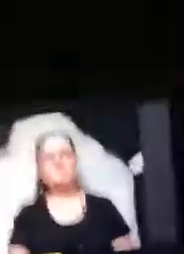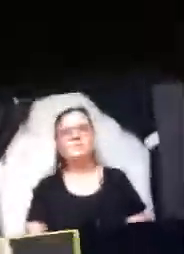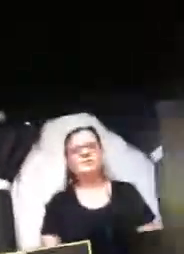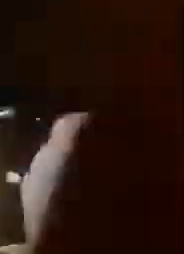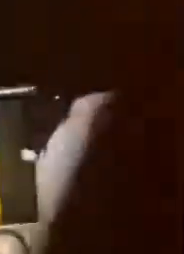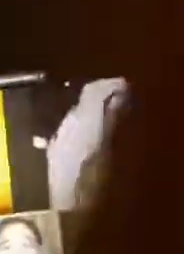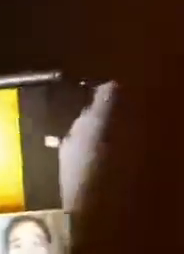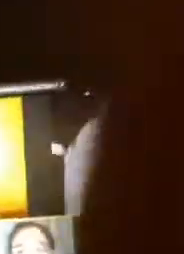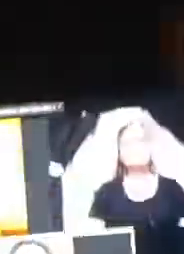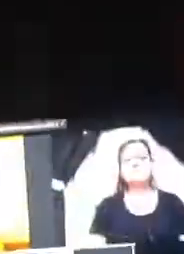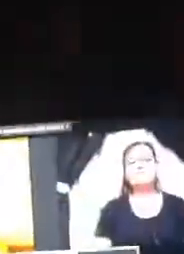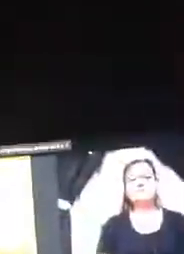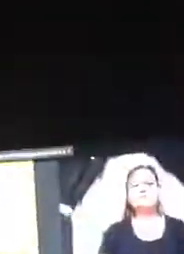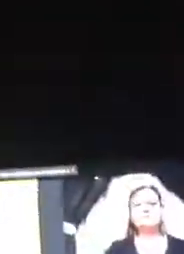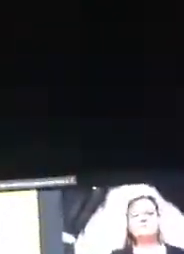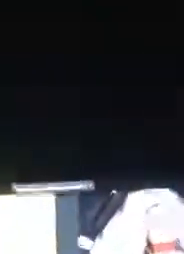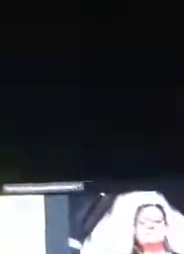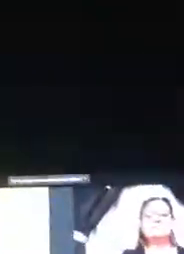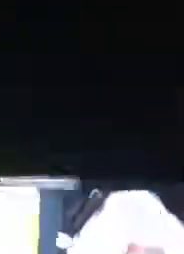Bueno.